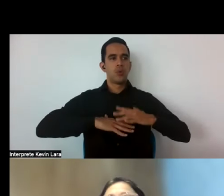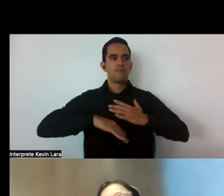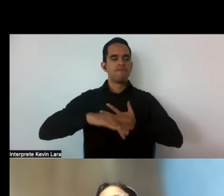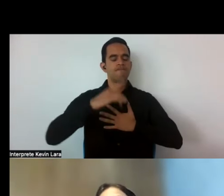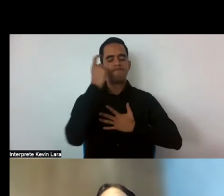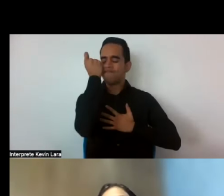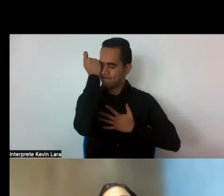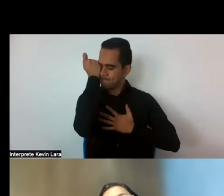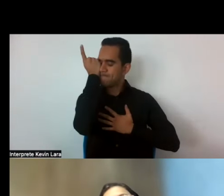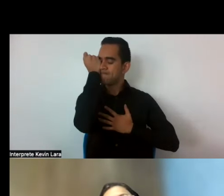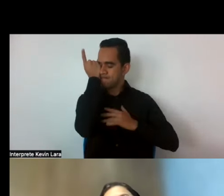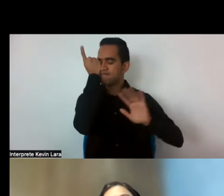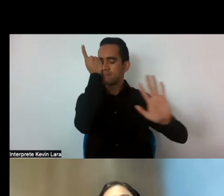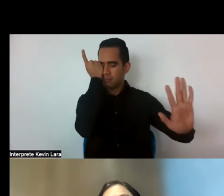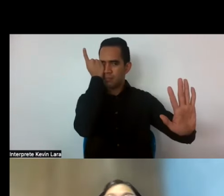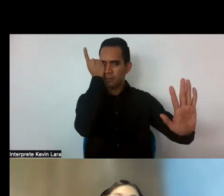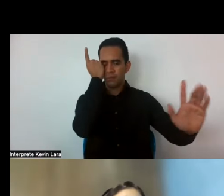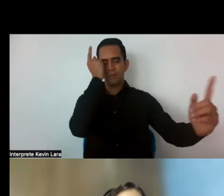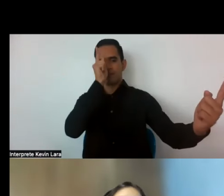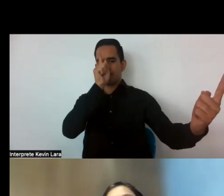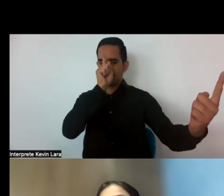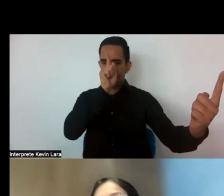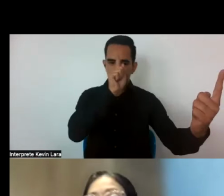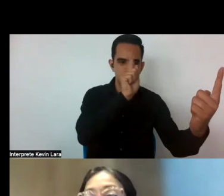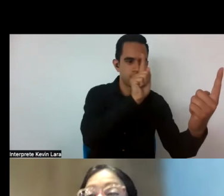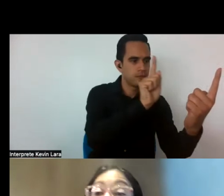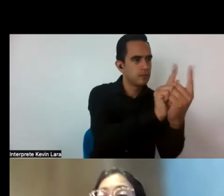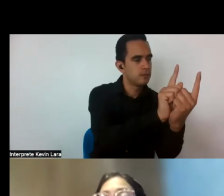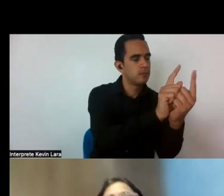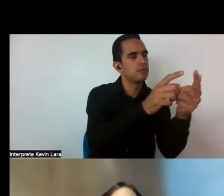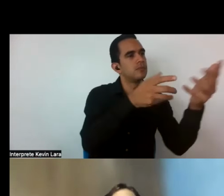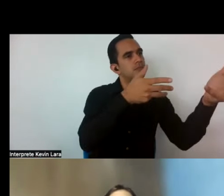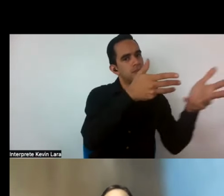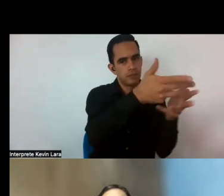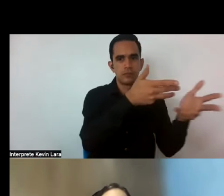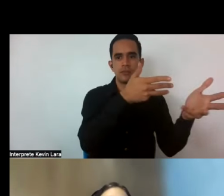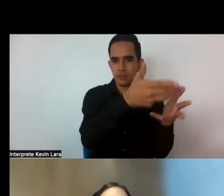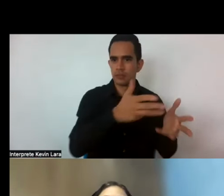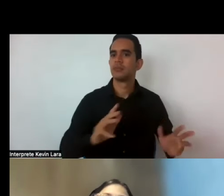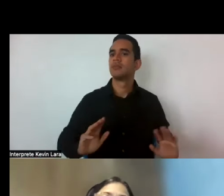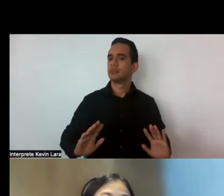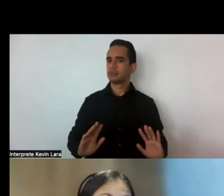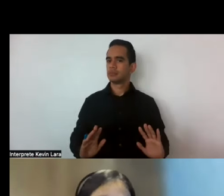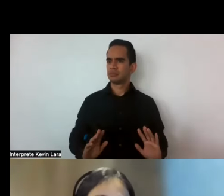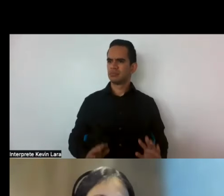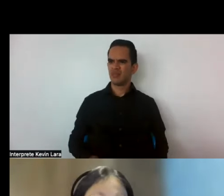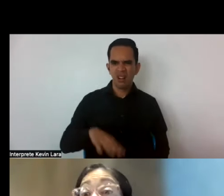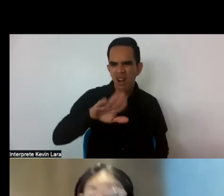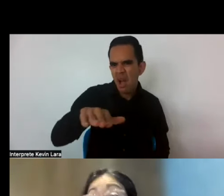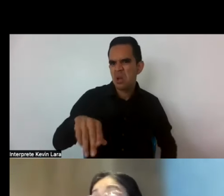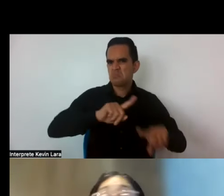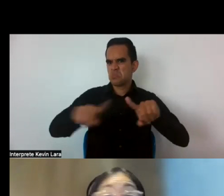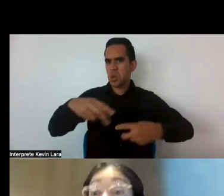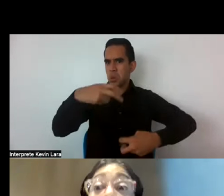poder resolver un problema o un conflicto. Y ojo, y ustedes entonces dirán, bueno, Leiva, pero si estás hablando que es para resolver conflicto,